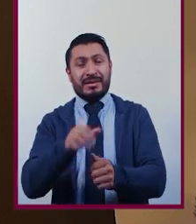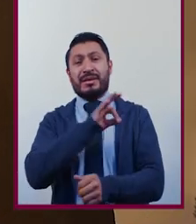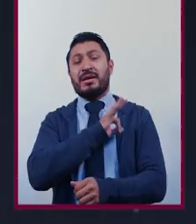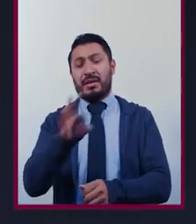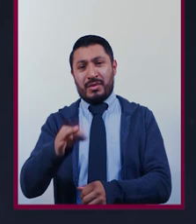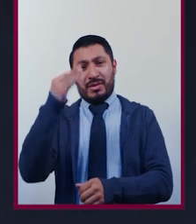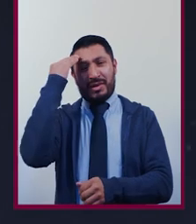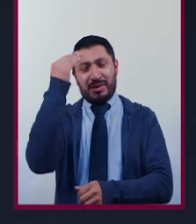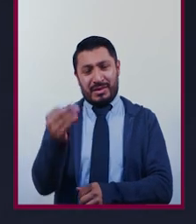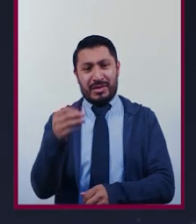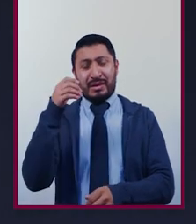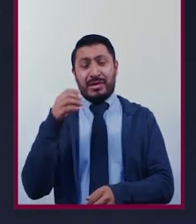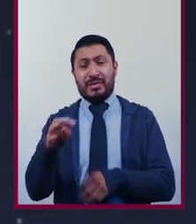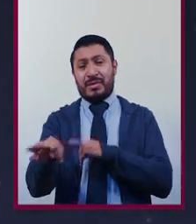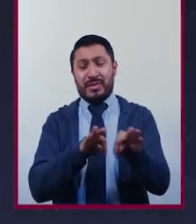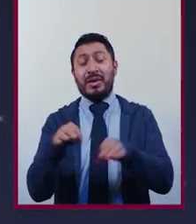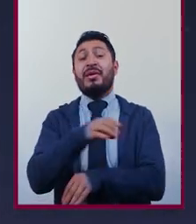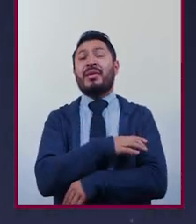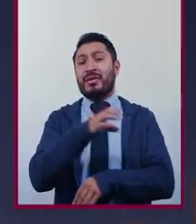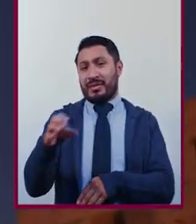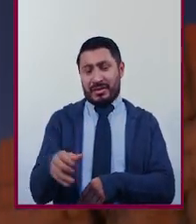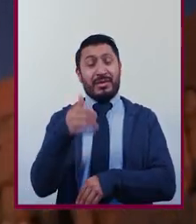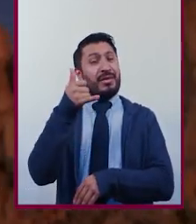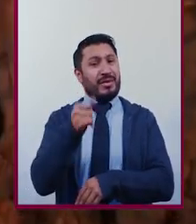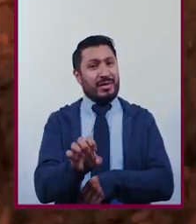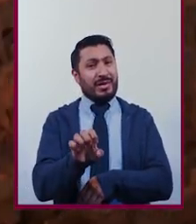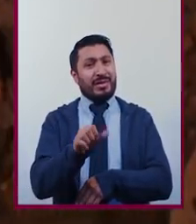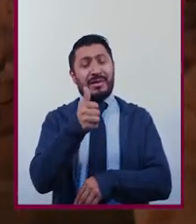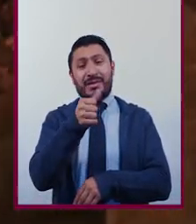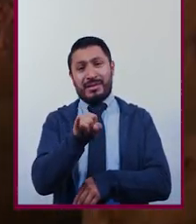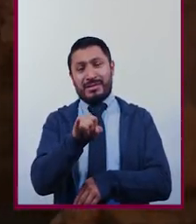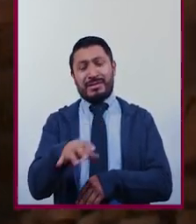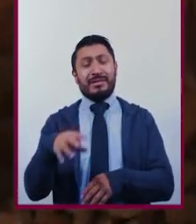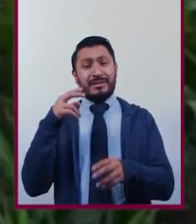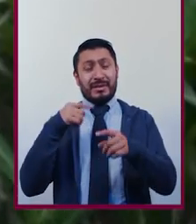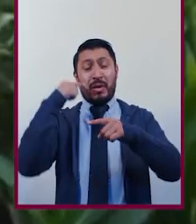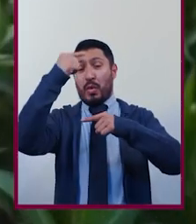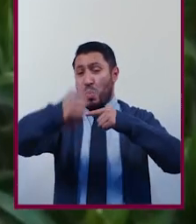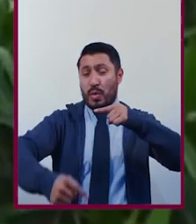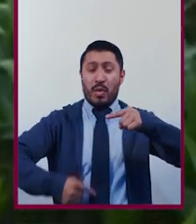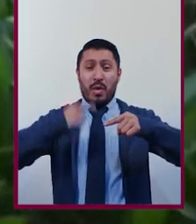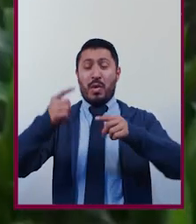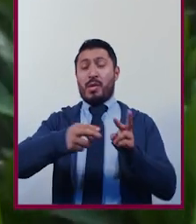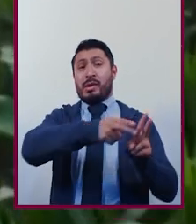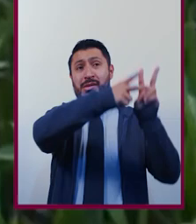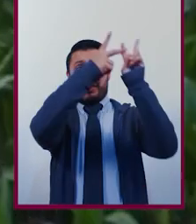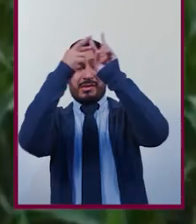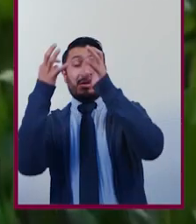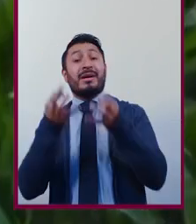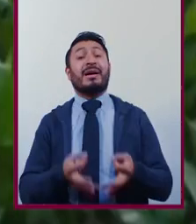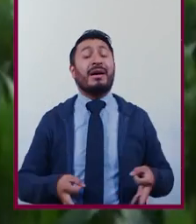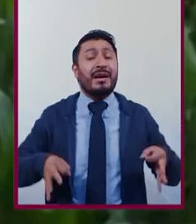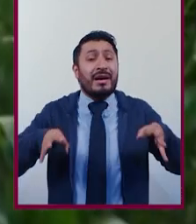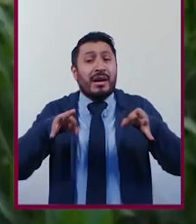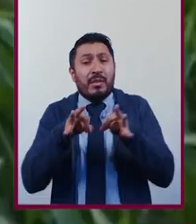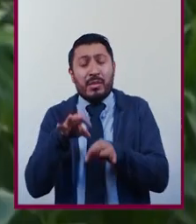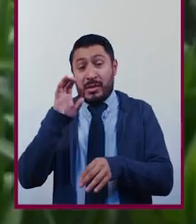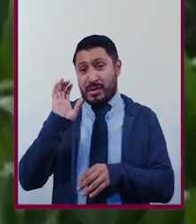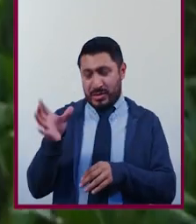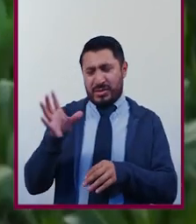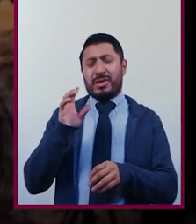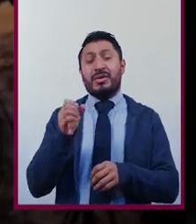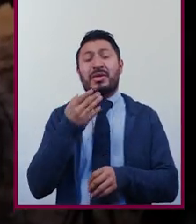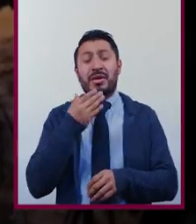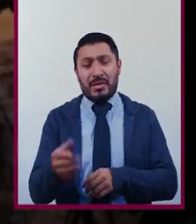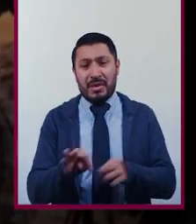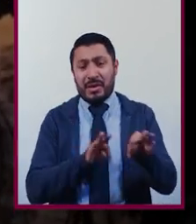poder dedicarse a la agricultura. A partir de ese momento, los ciclos celestes se tornaron vitales. ¿Cuándo conviene